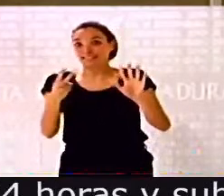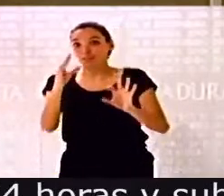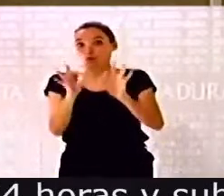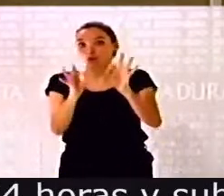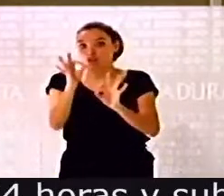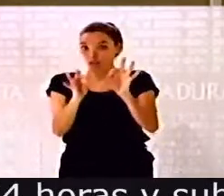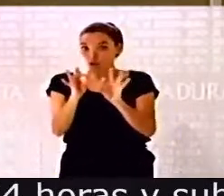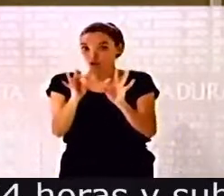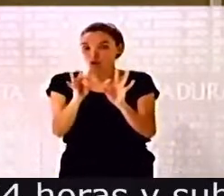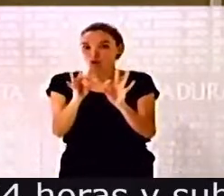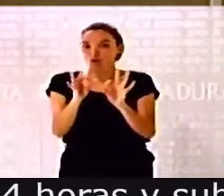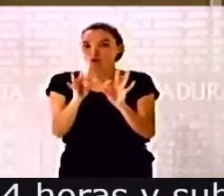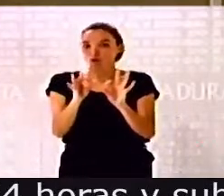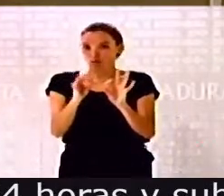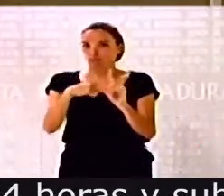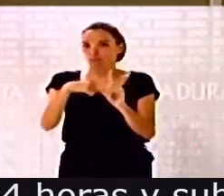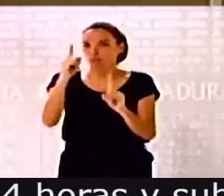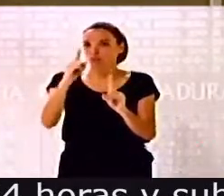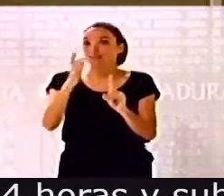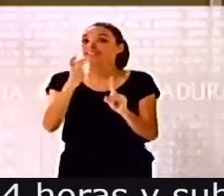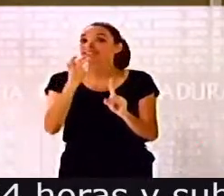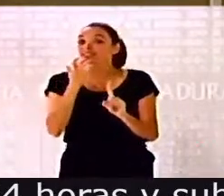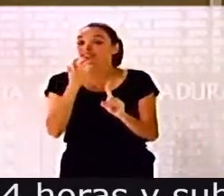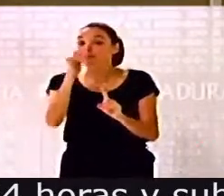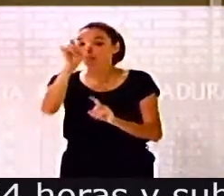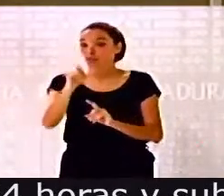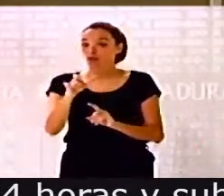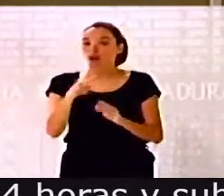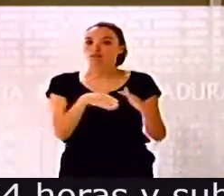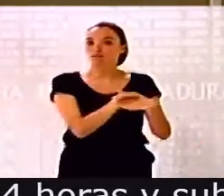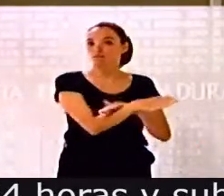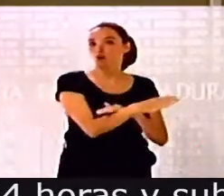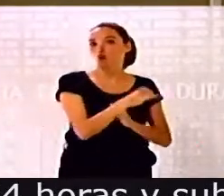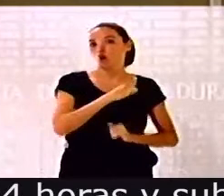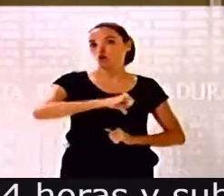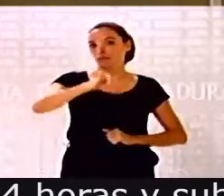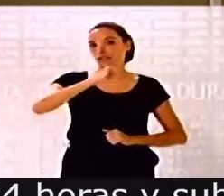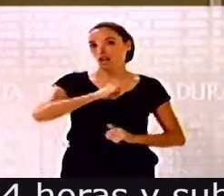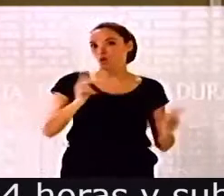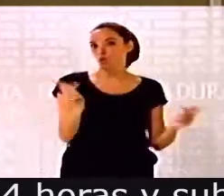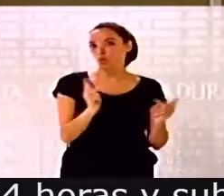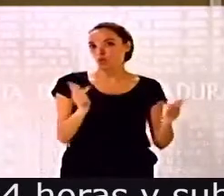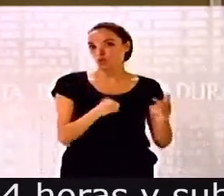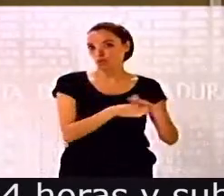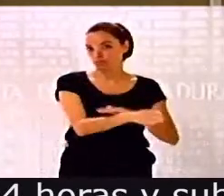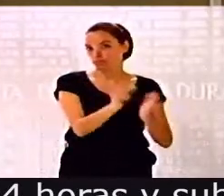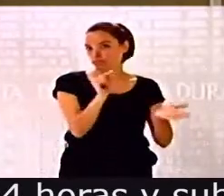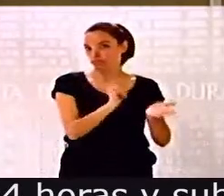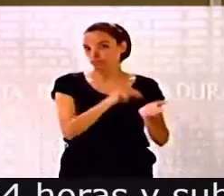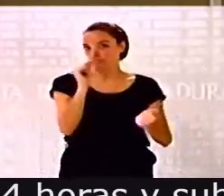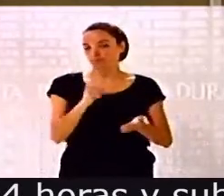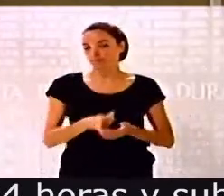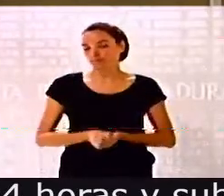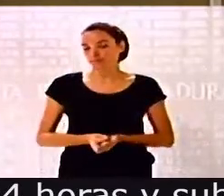sospechosos han acudido a un centro hospitalario, han acudido a urgencias hospitalarias.